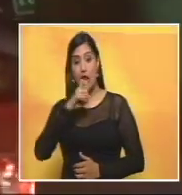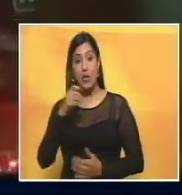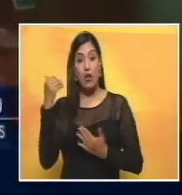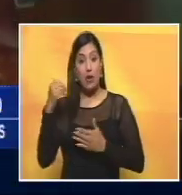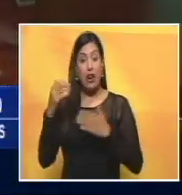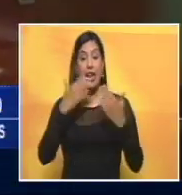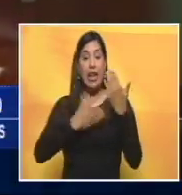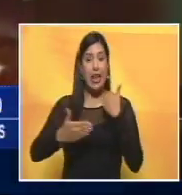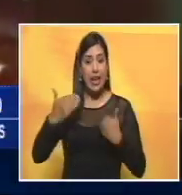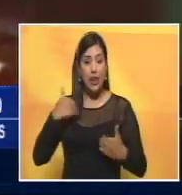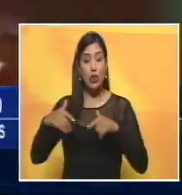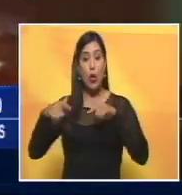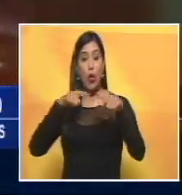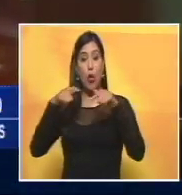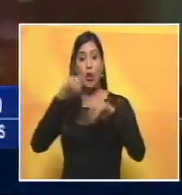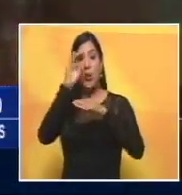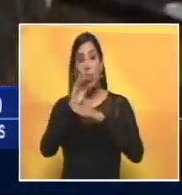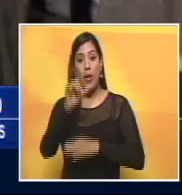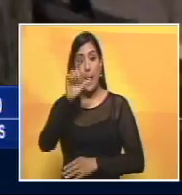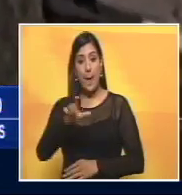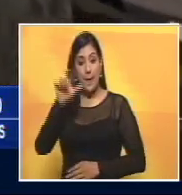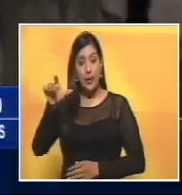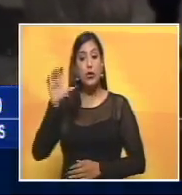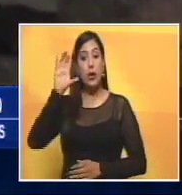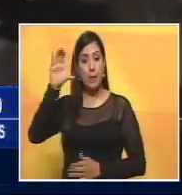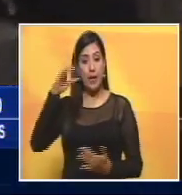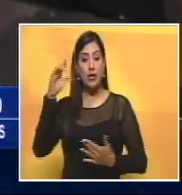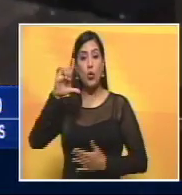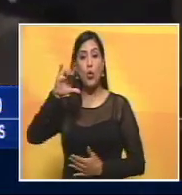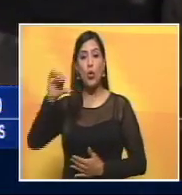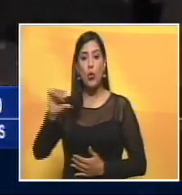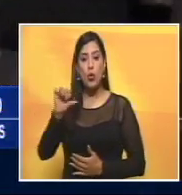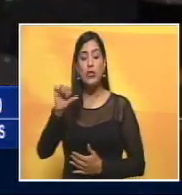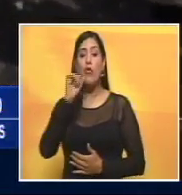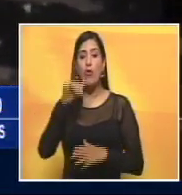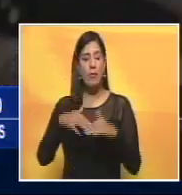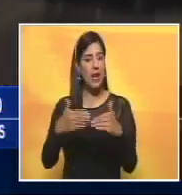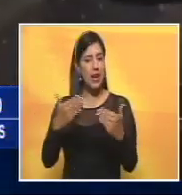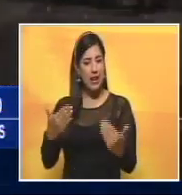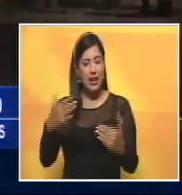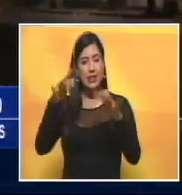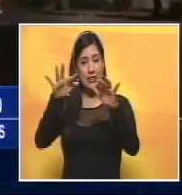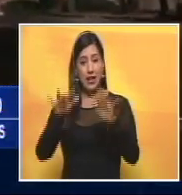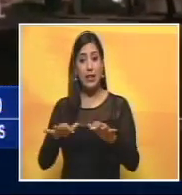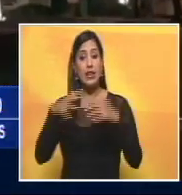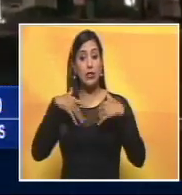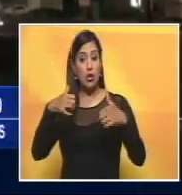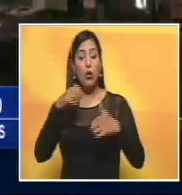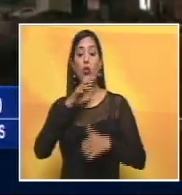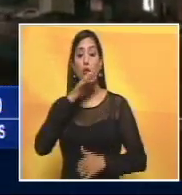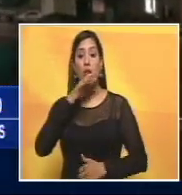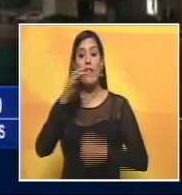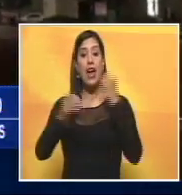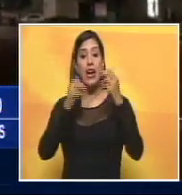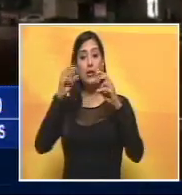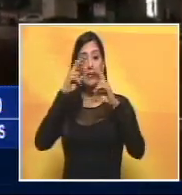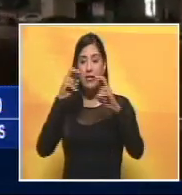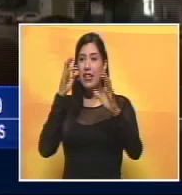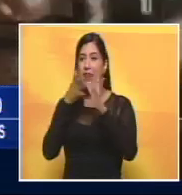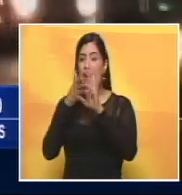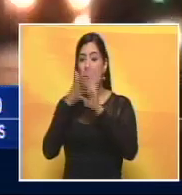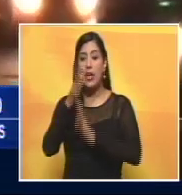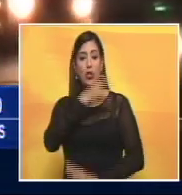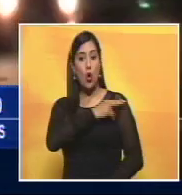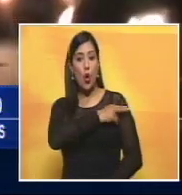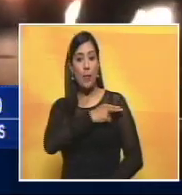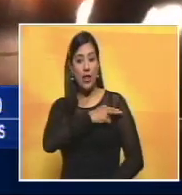cuanto a los heridos, el coordinador de Protección Civil de ese país, Luis Felipe Puente, señaló que la Secretaría de Salud aún está realizando un recuento en